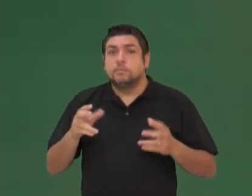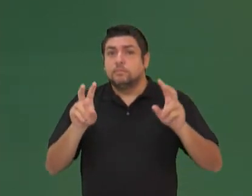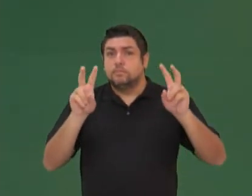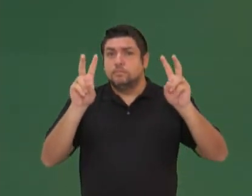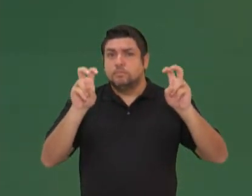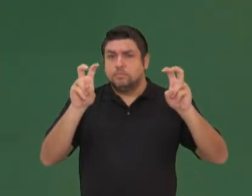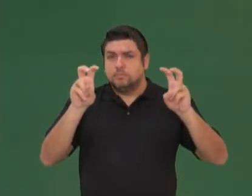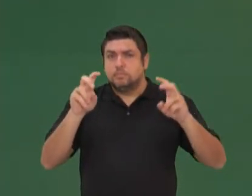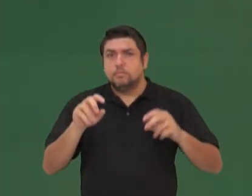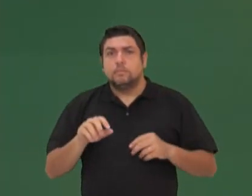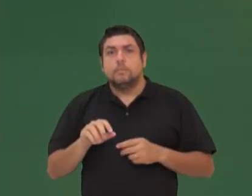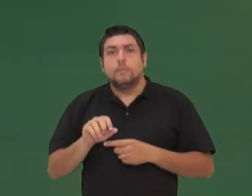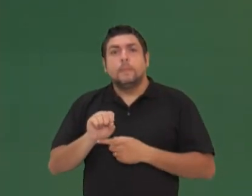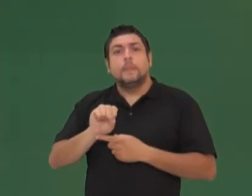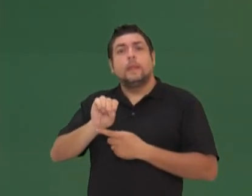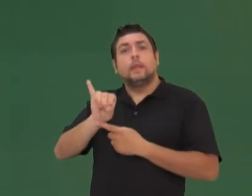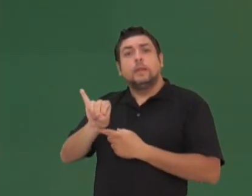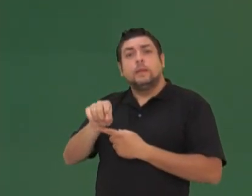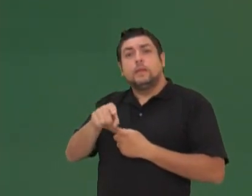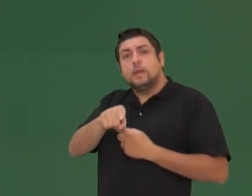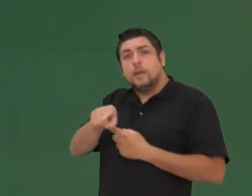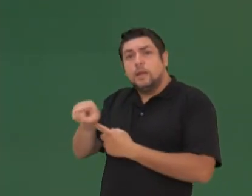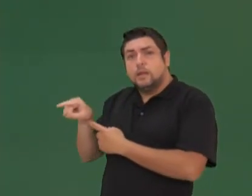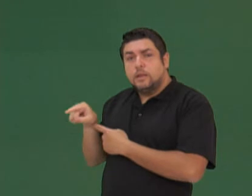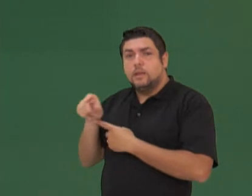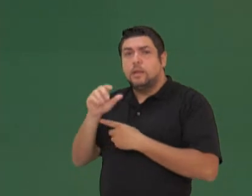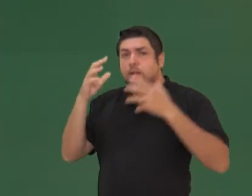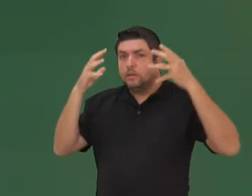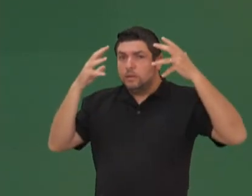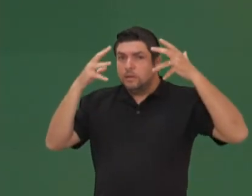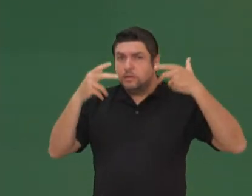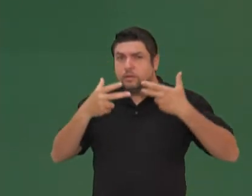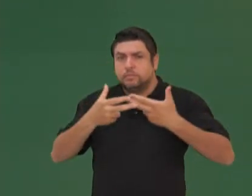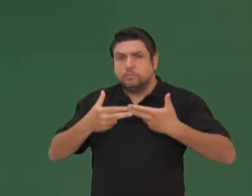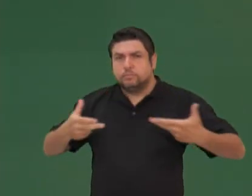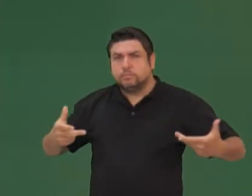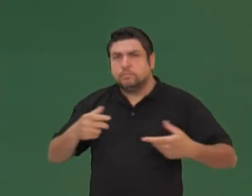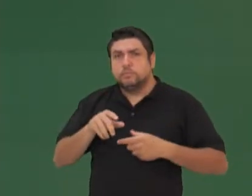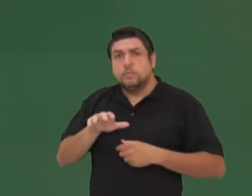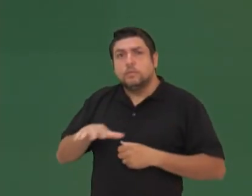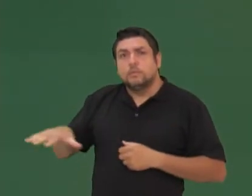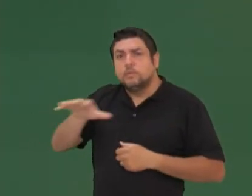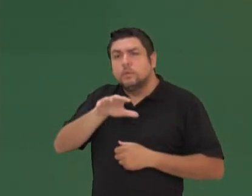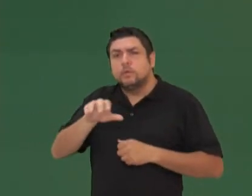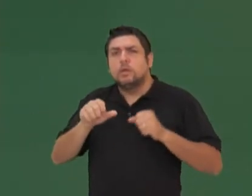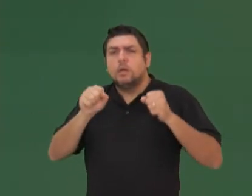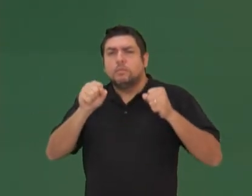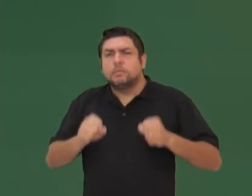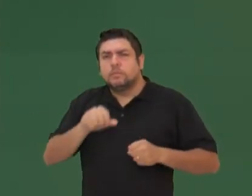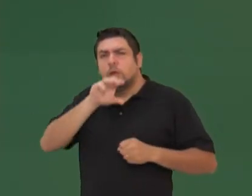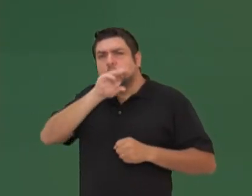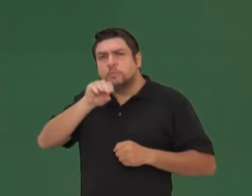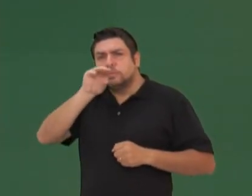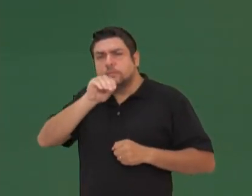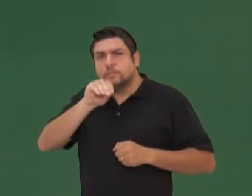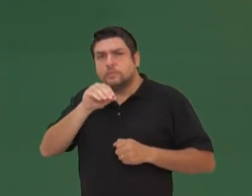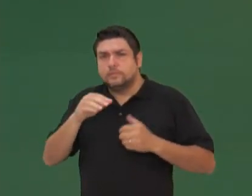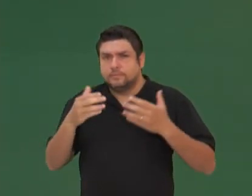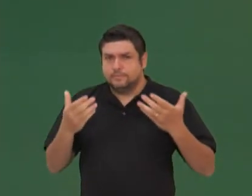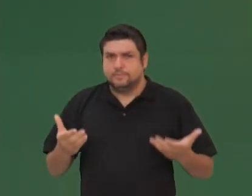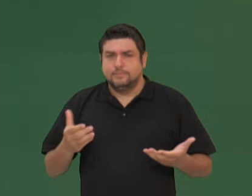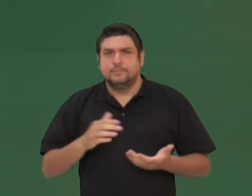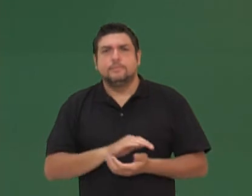los animales pudieran, ellos, os animais, pudieran o pudiesen hablar. ¿Perfecto? ¿Tranquilo?